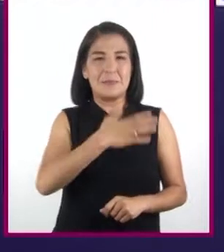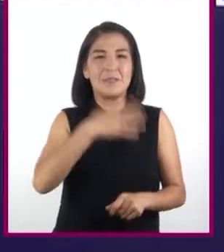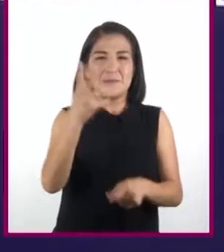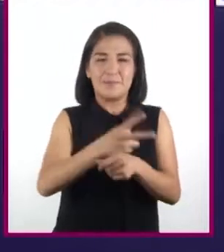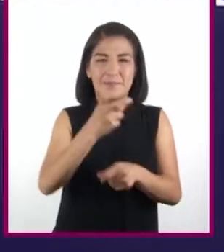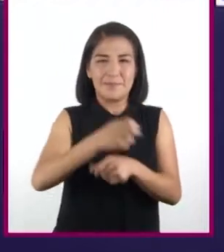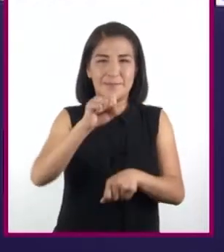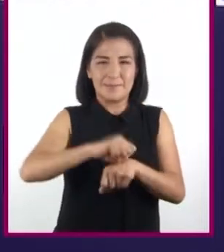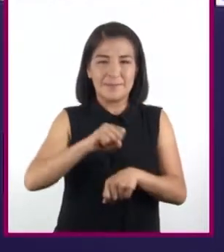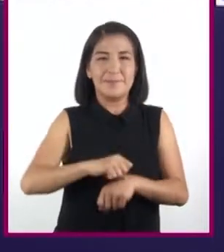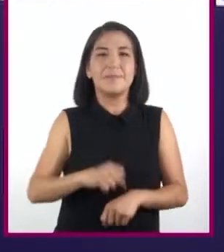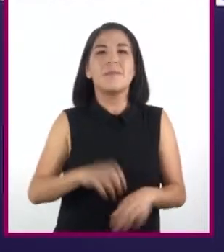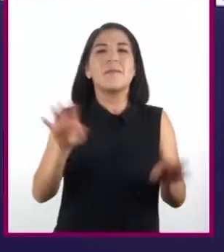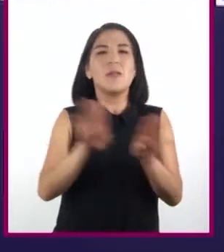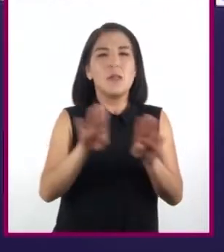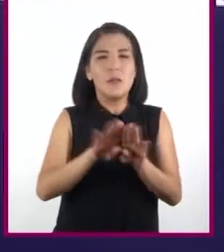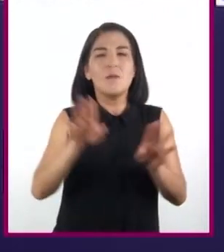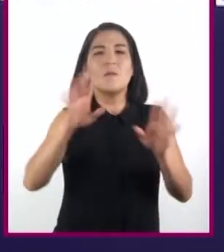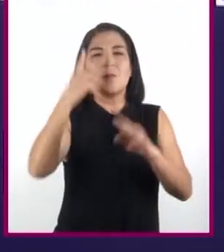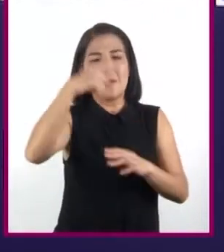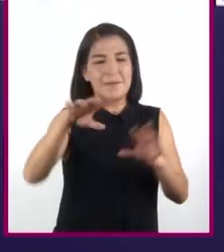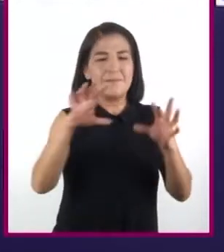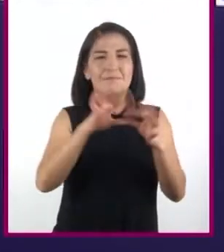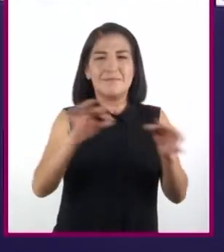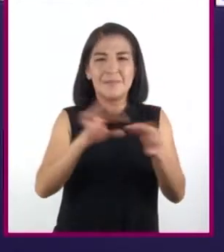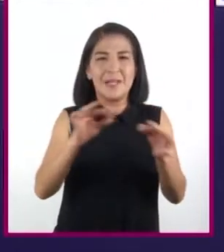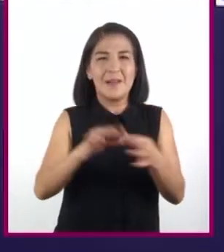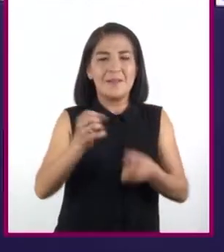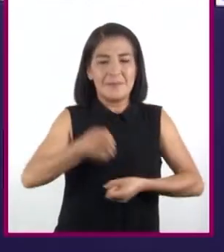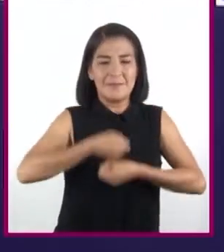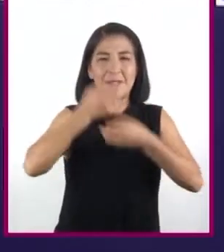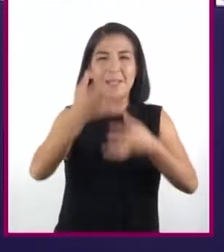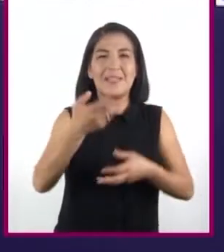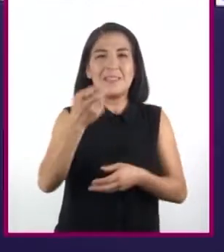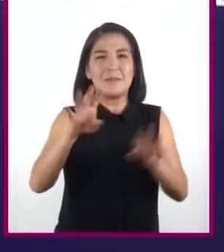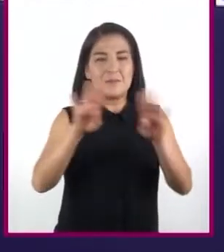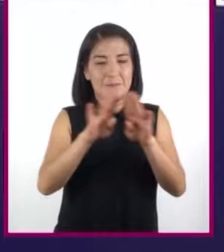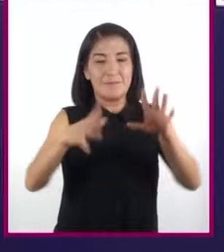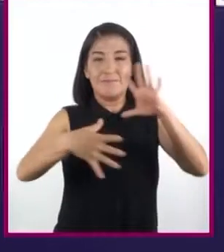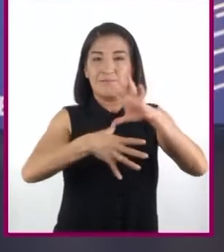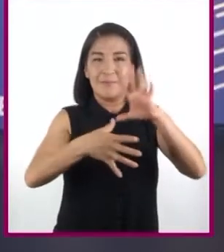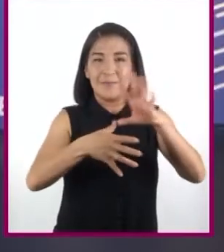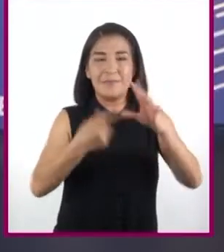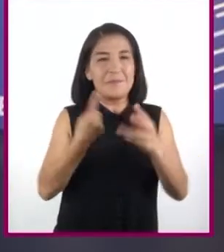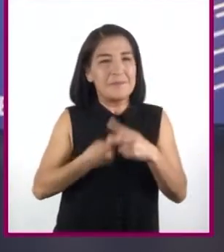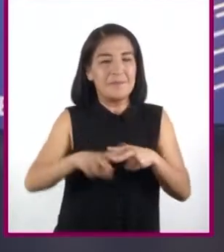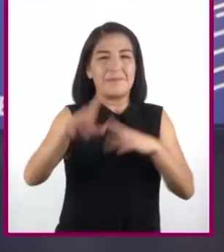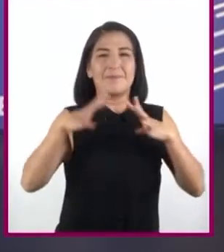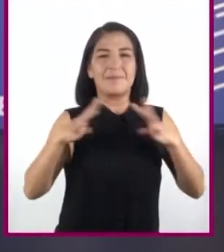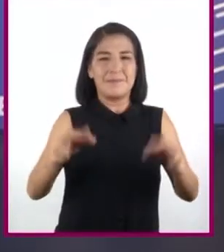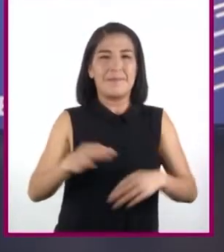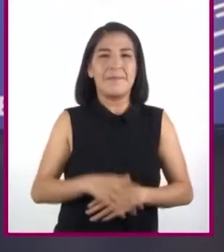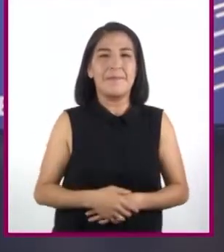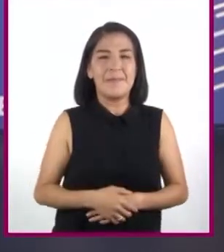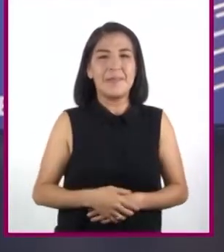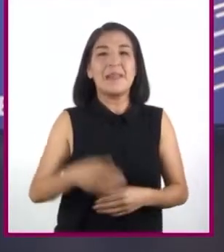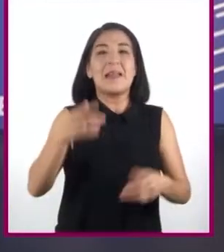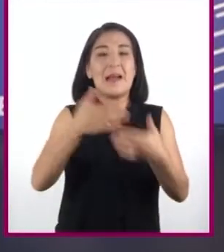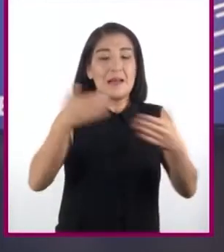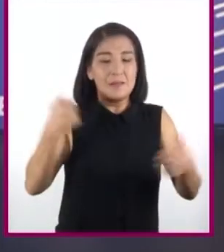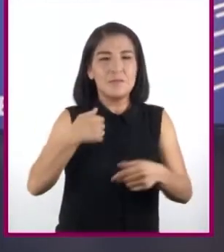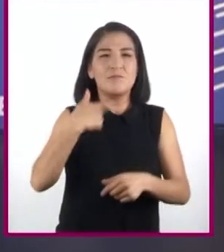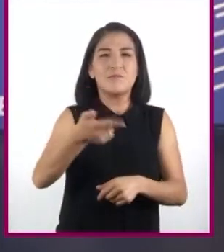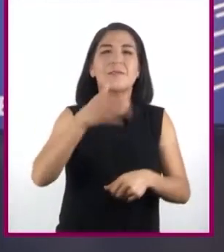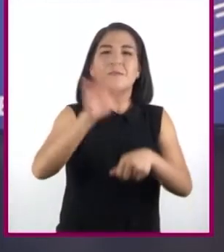que hablaremos de algunos movimientos literarios que nacieron en América Latina. Antes de comenzar, quiero recordarte